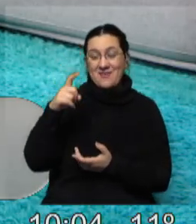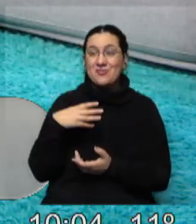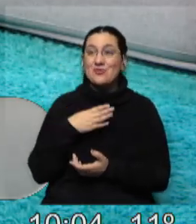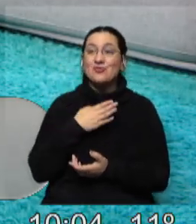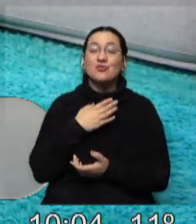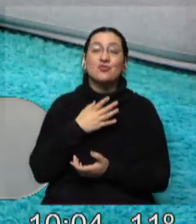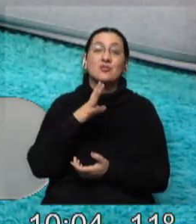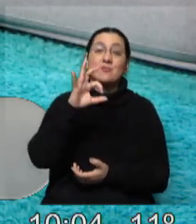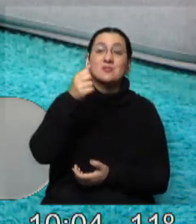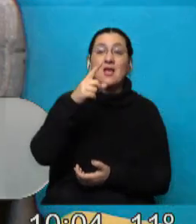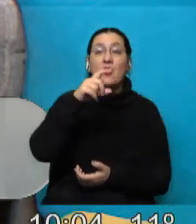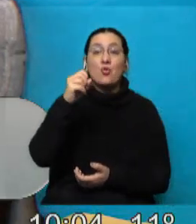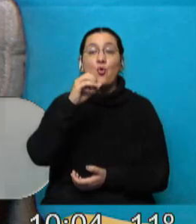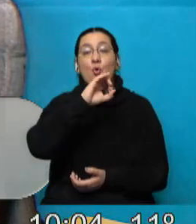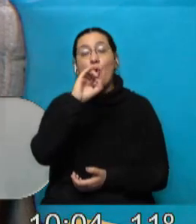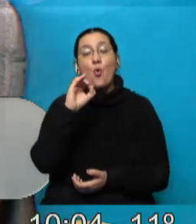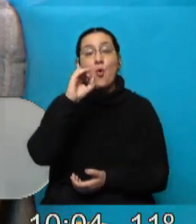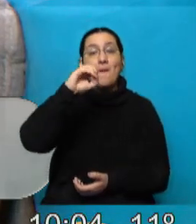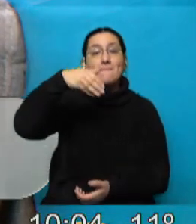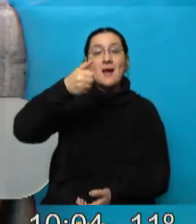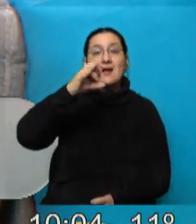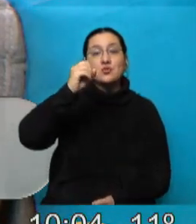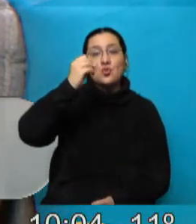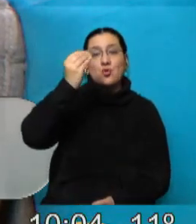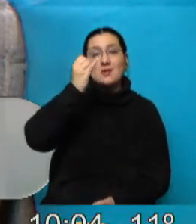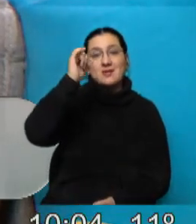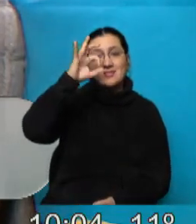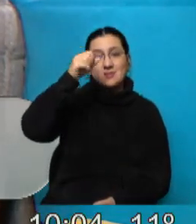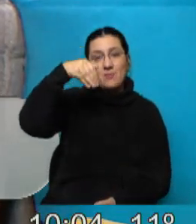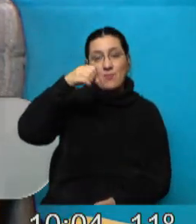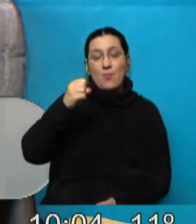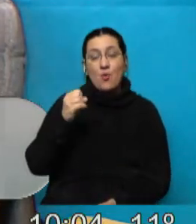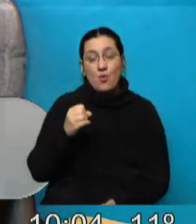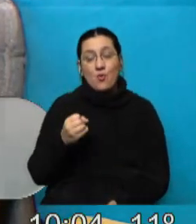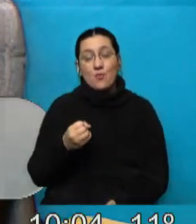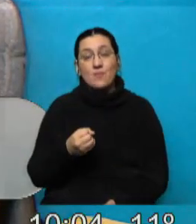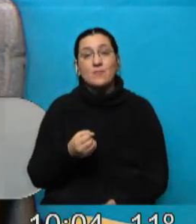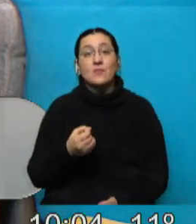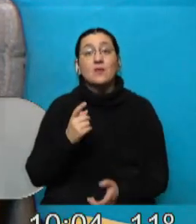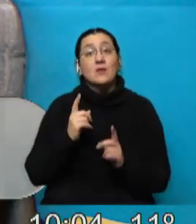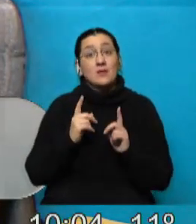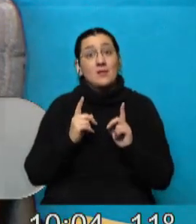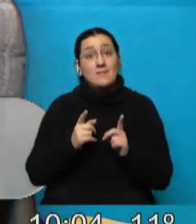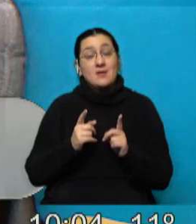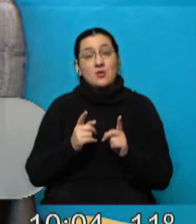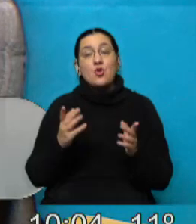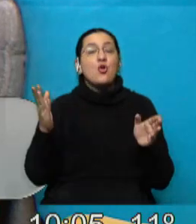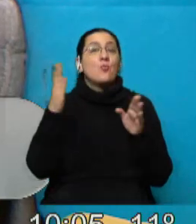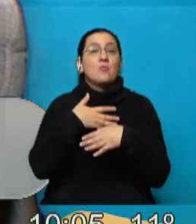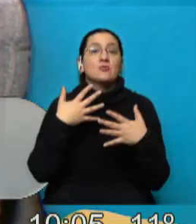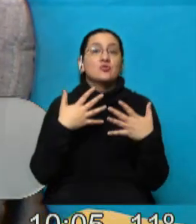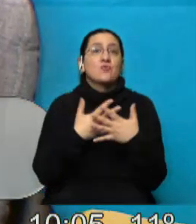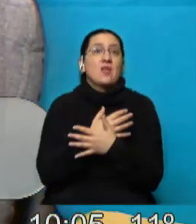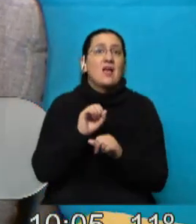en el sado como en el masoquismo, en esto de tener cierta integridad en nuestra salud mental también, no podemos sufrir